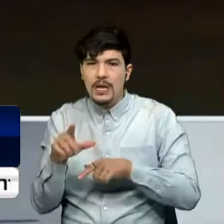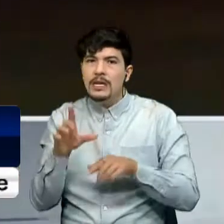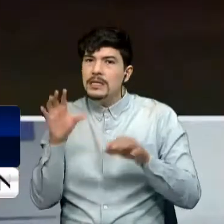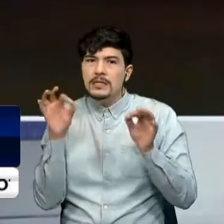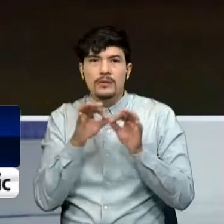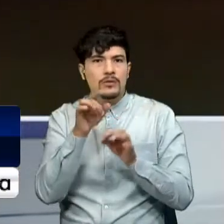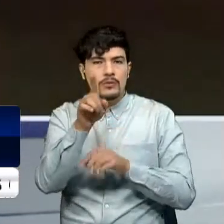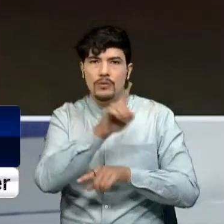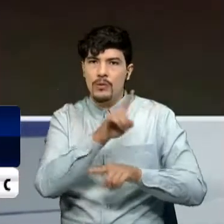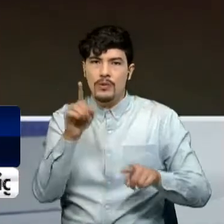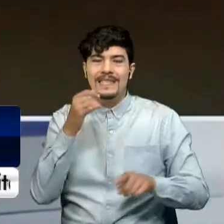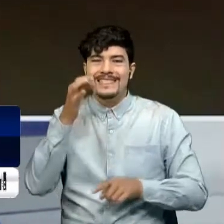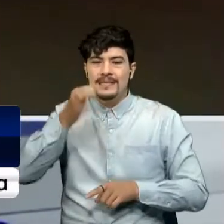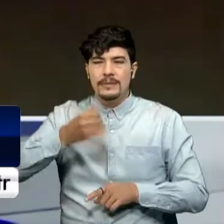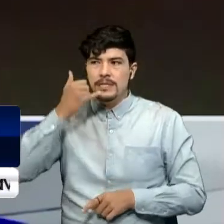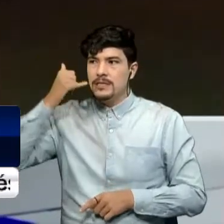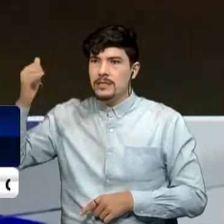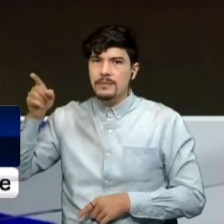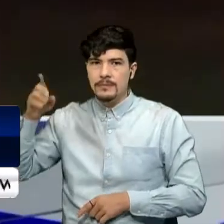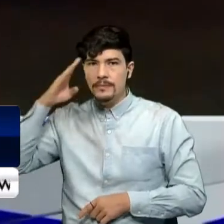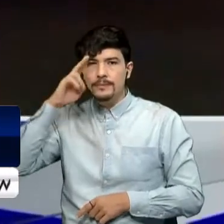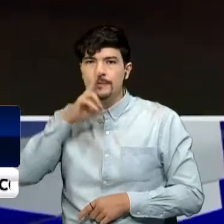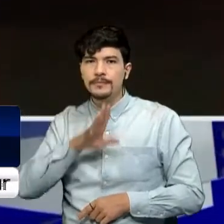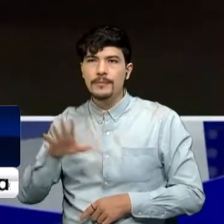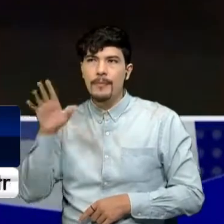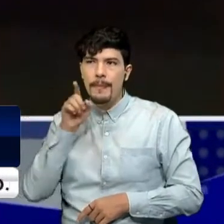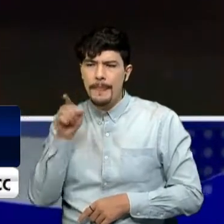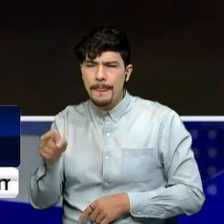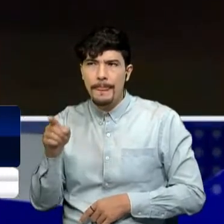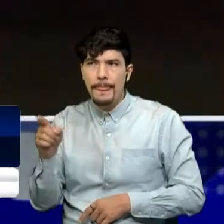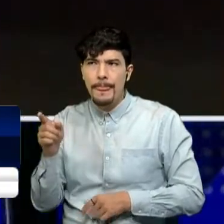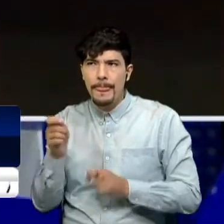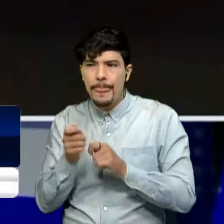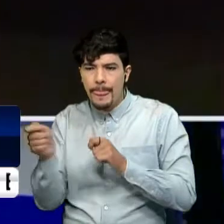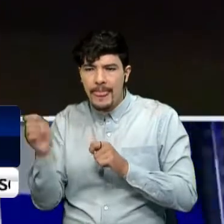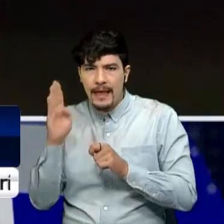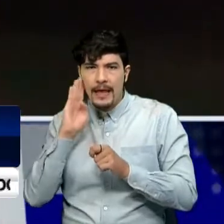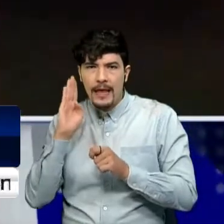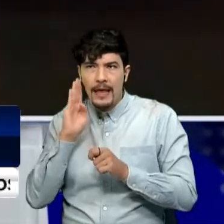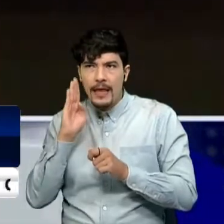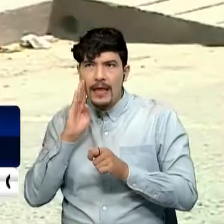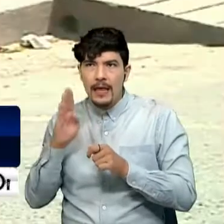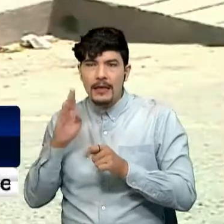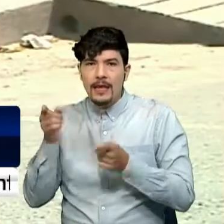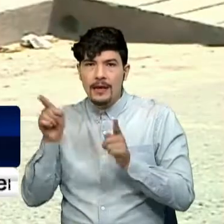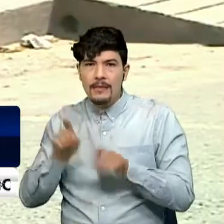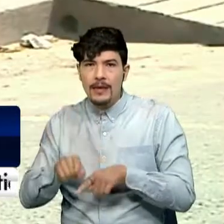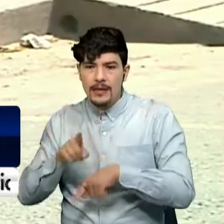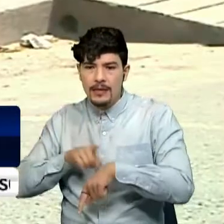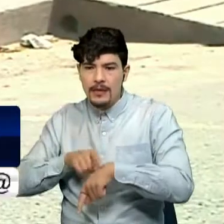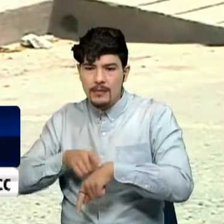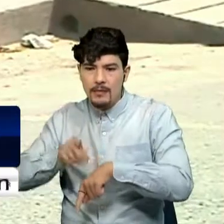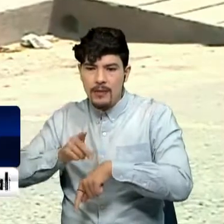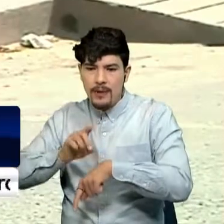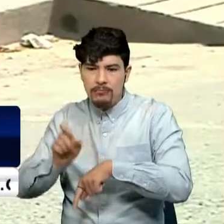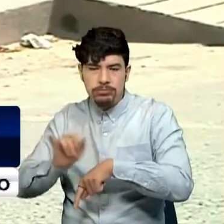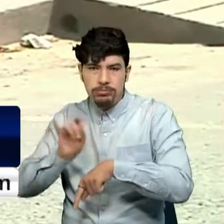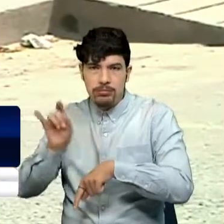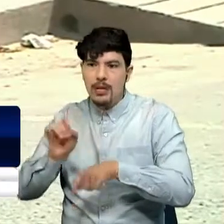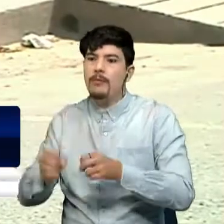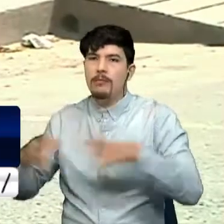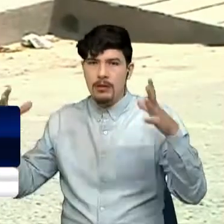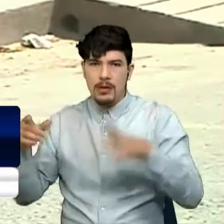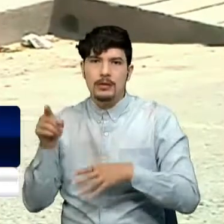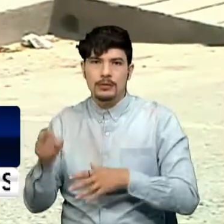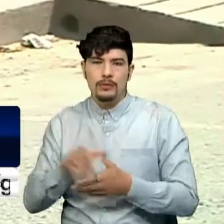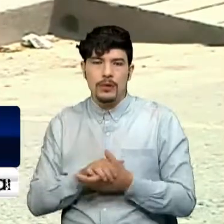lugar. La caja de explosivos contenía un sistema de radiofrecuencia de celular y alarma para su activación. La Policía Metropolitana de Cúcuta